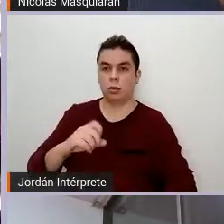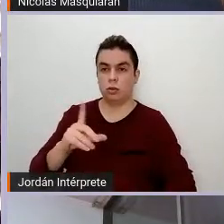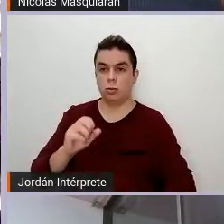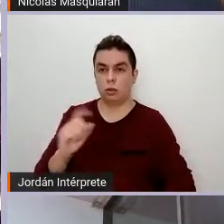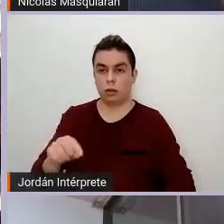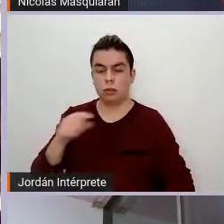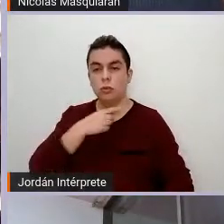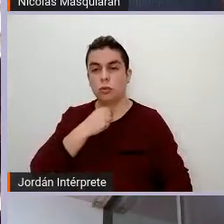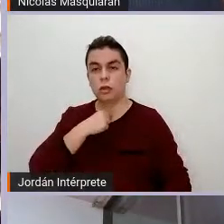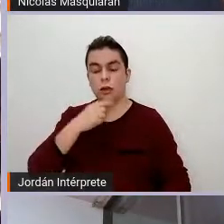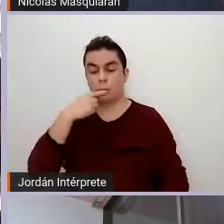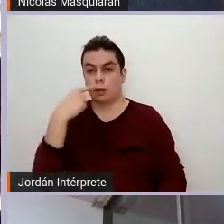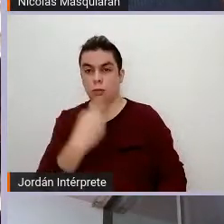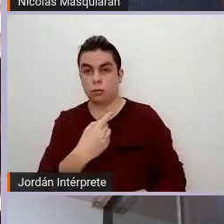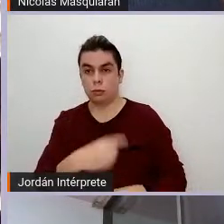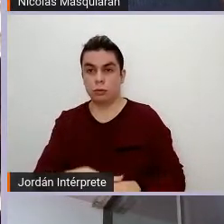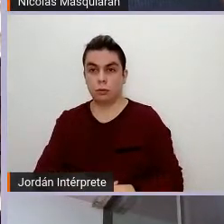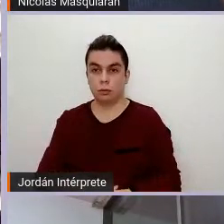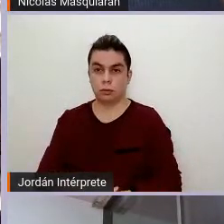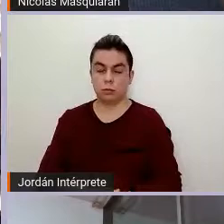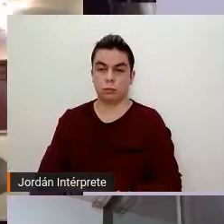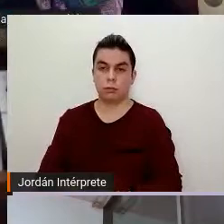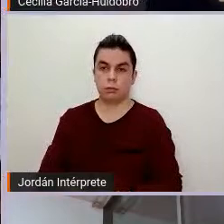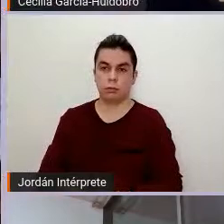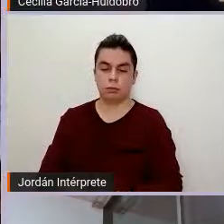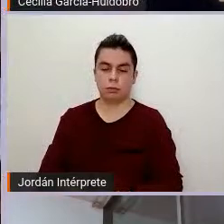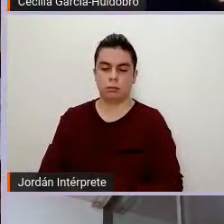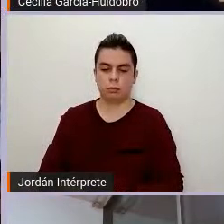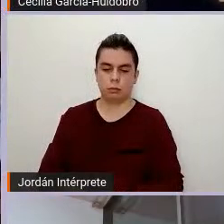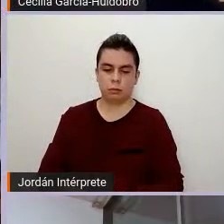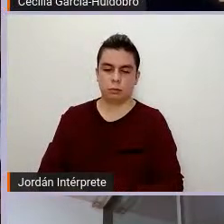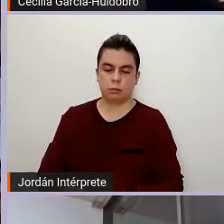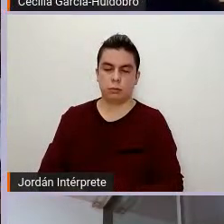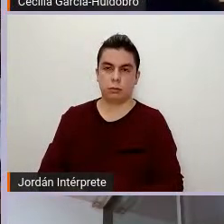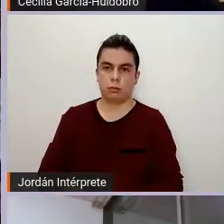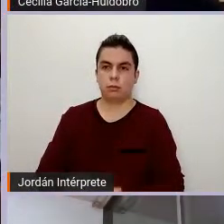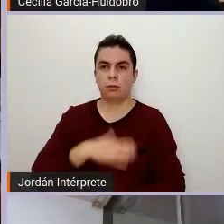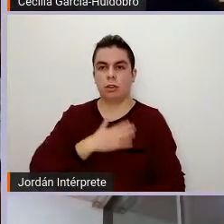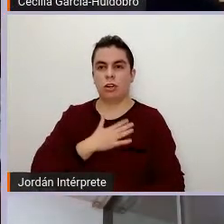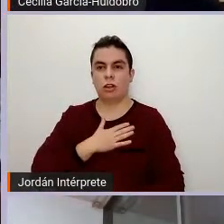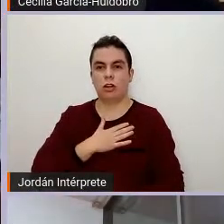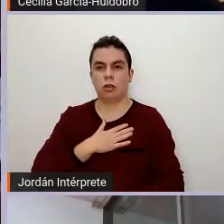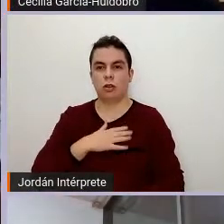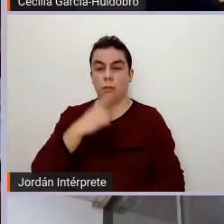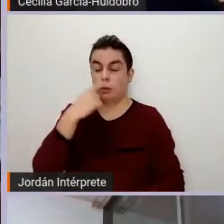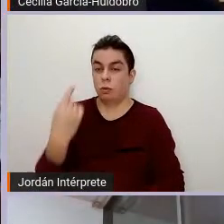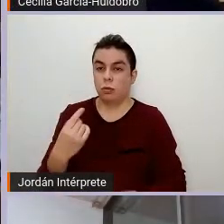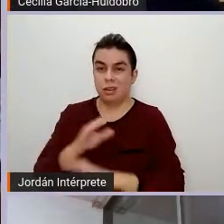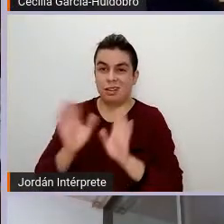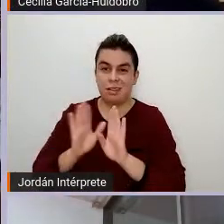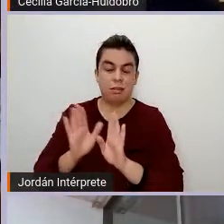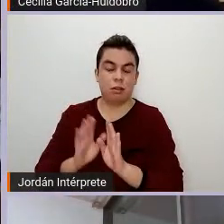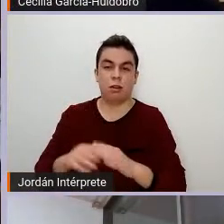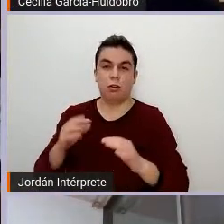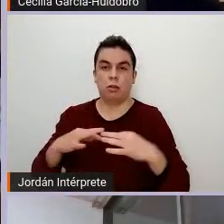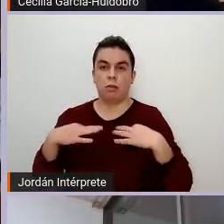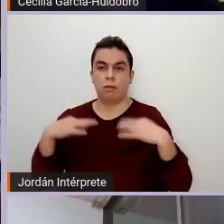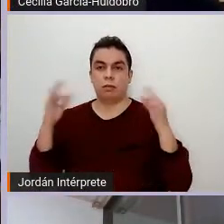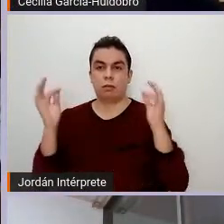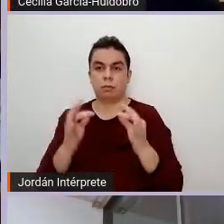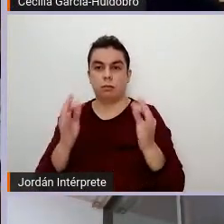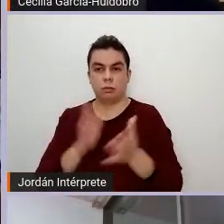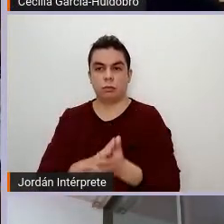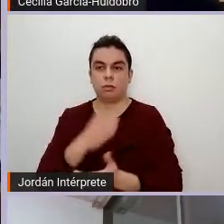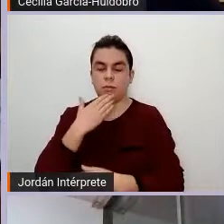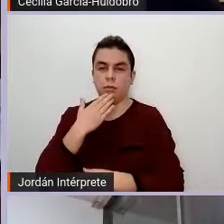comentario. Pregunta, no, simplemente felicitar nuevamente. Creo que esto es de mayor interés. También